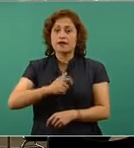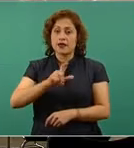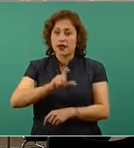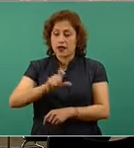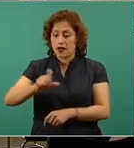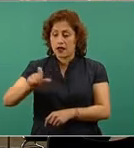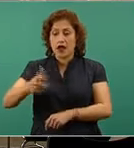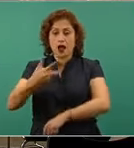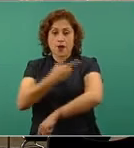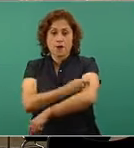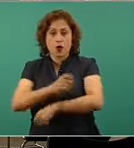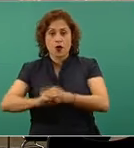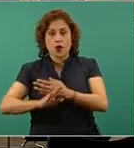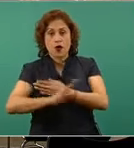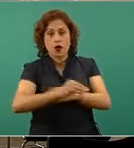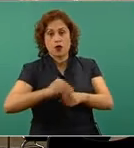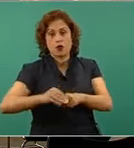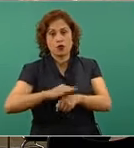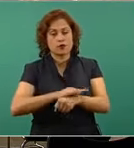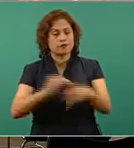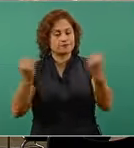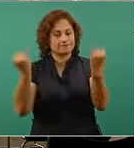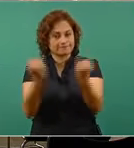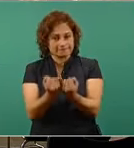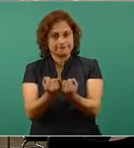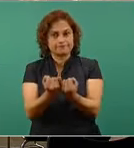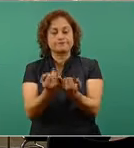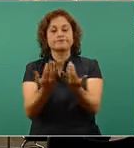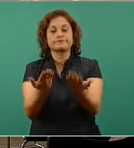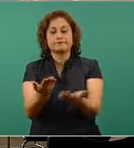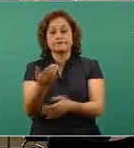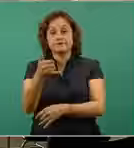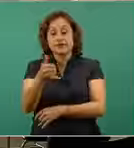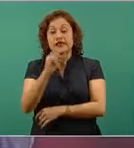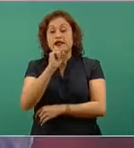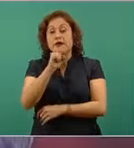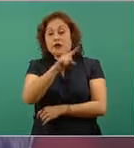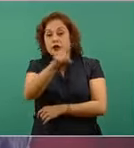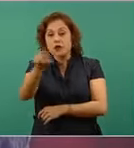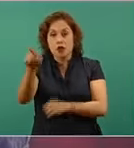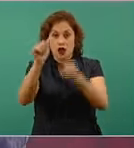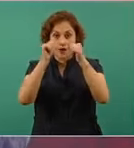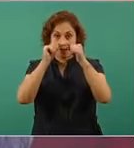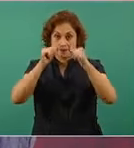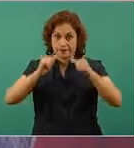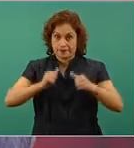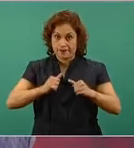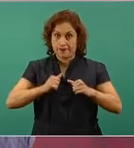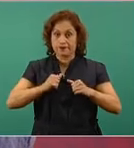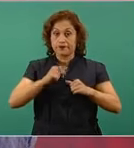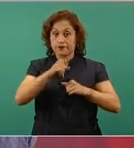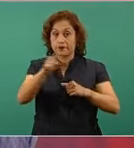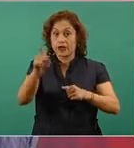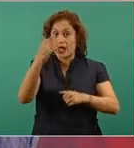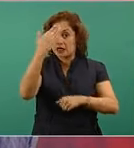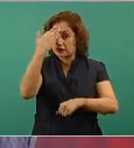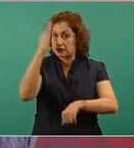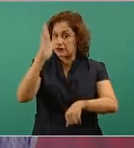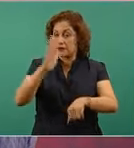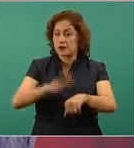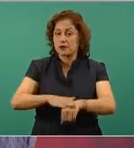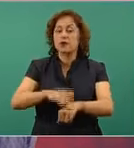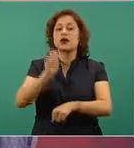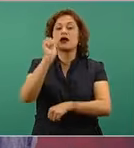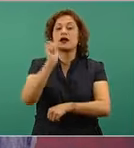es la excepción. Y recordamos a la población que solamente el Gobierno de México tiene